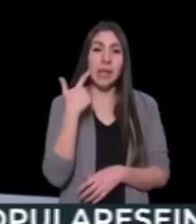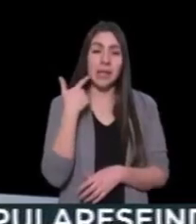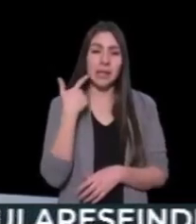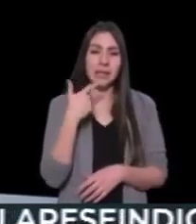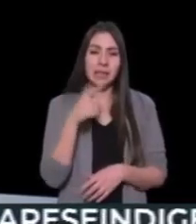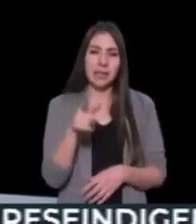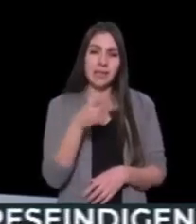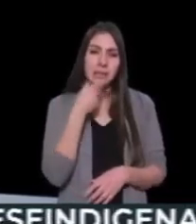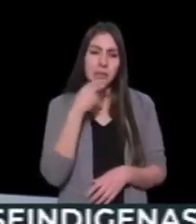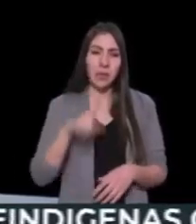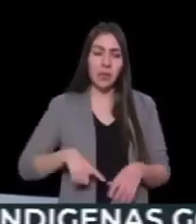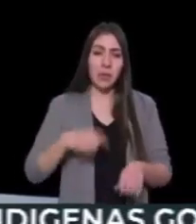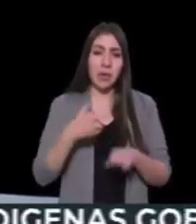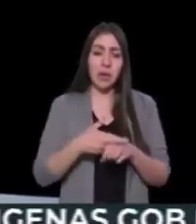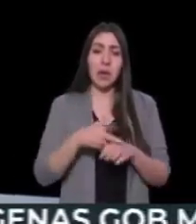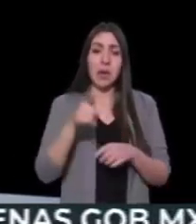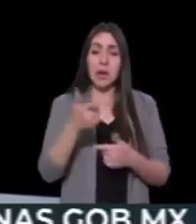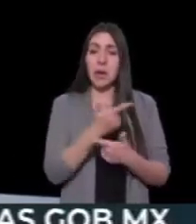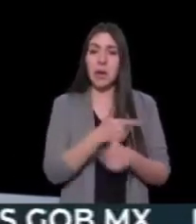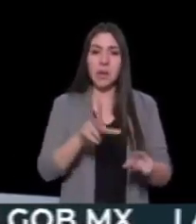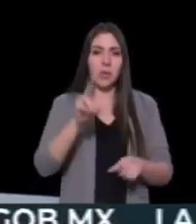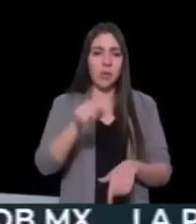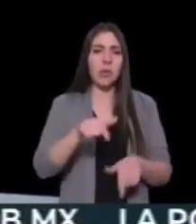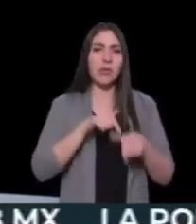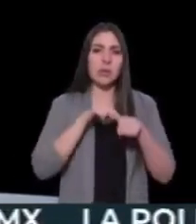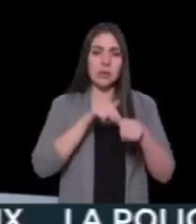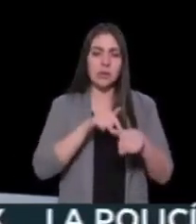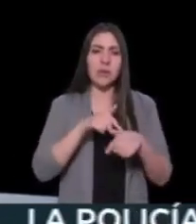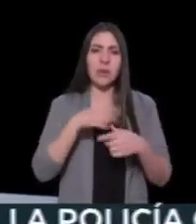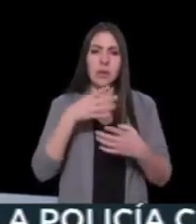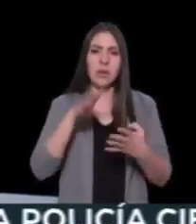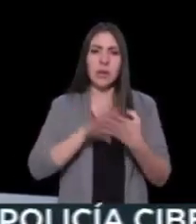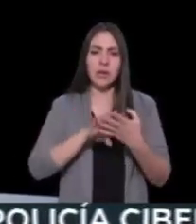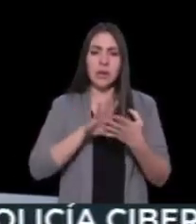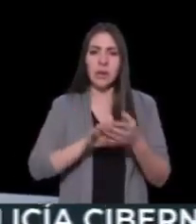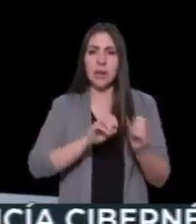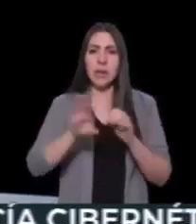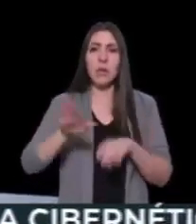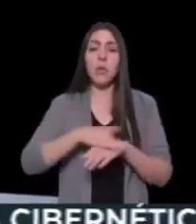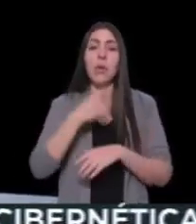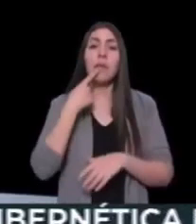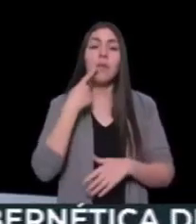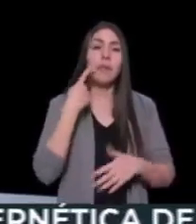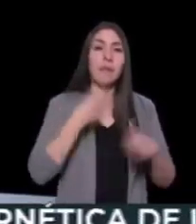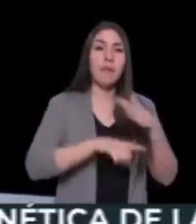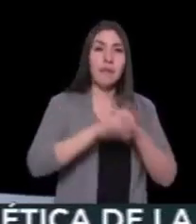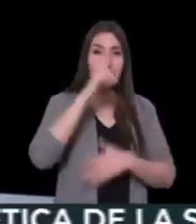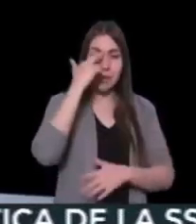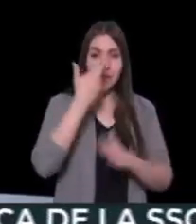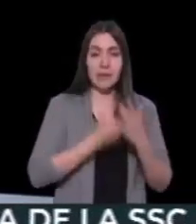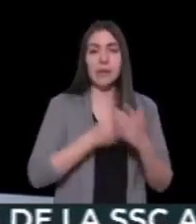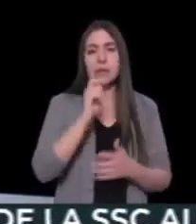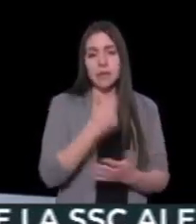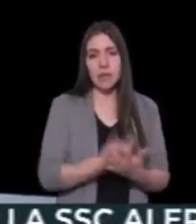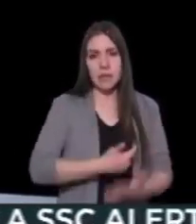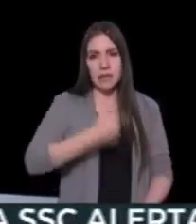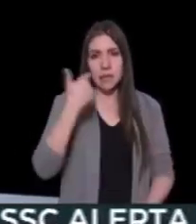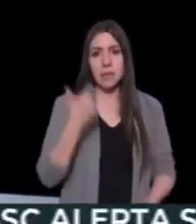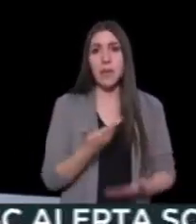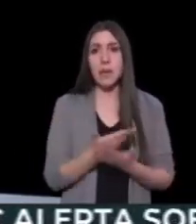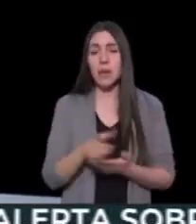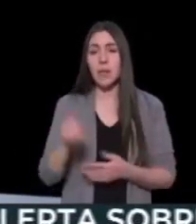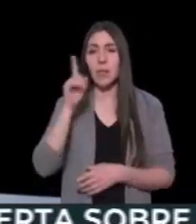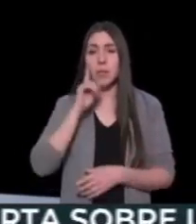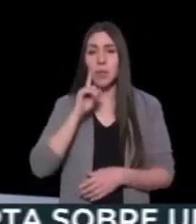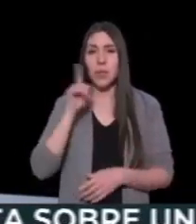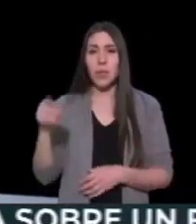siga su proceso en prisión preventiva, ya que el delito por el que se le acusa es grave. También le informo que la impartidora de justicia no hizo públicos